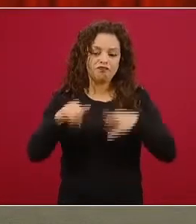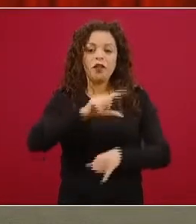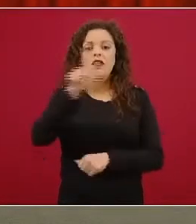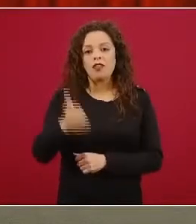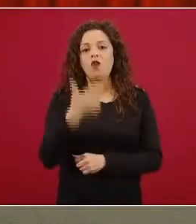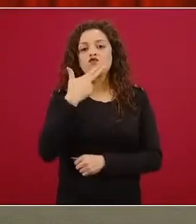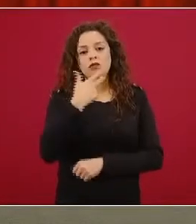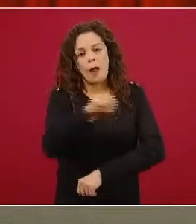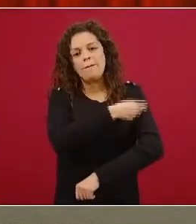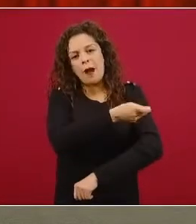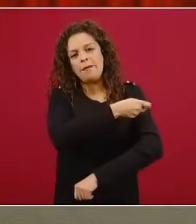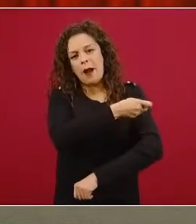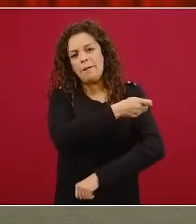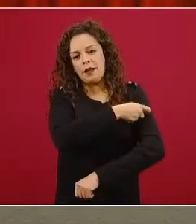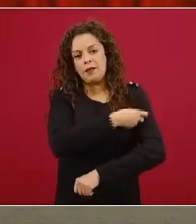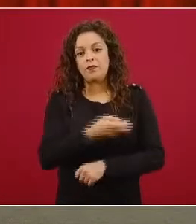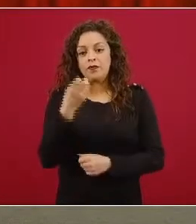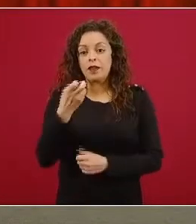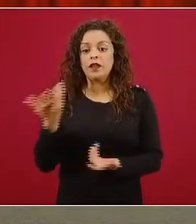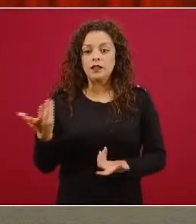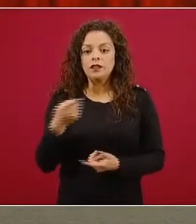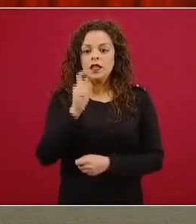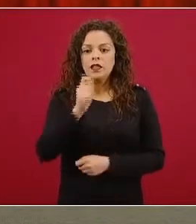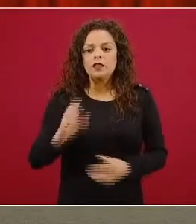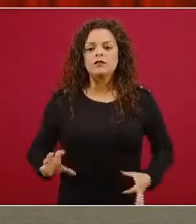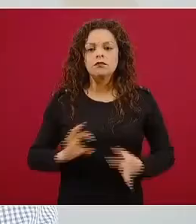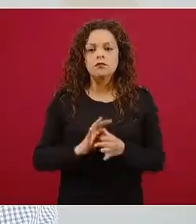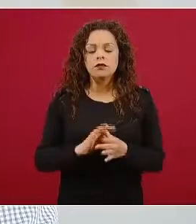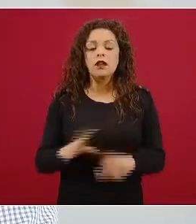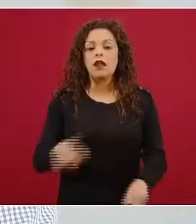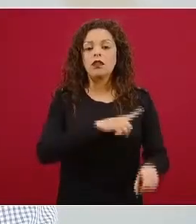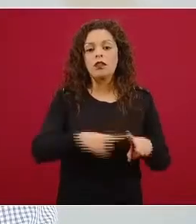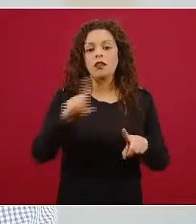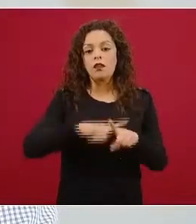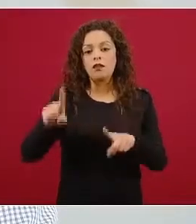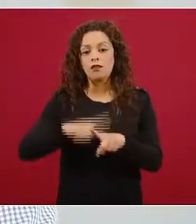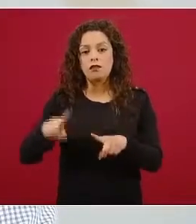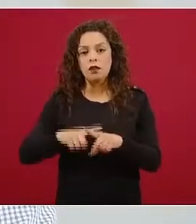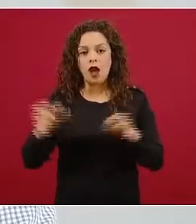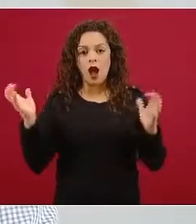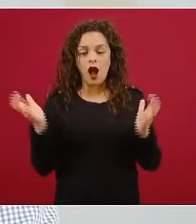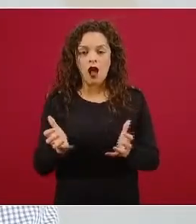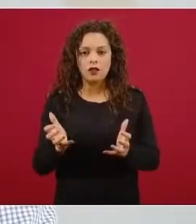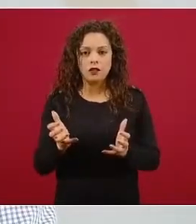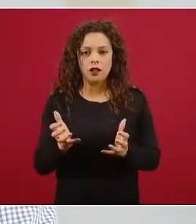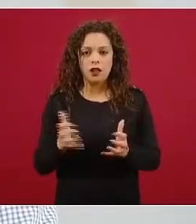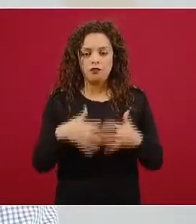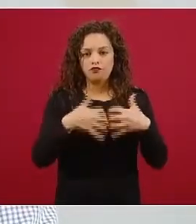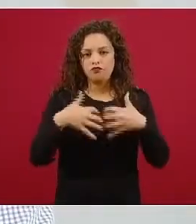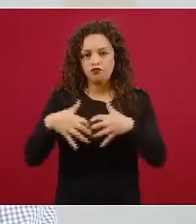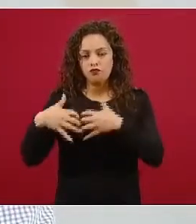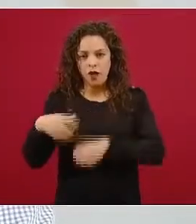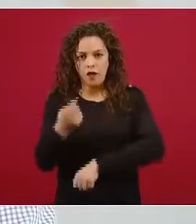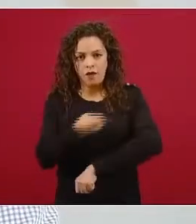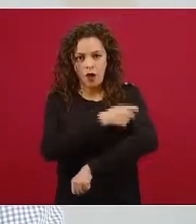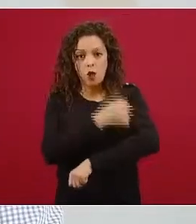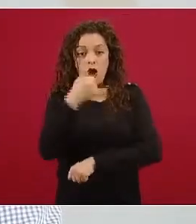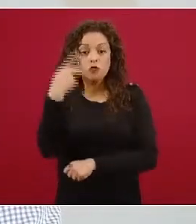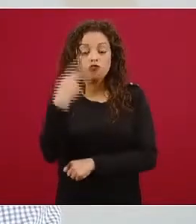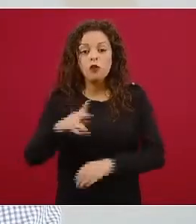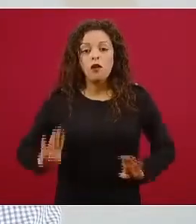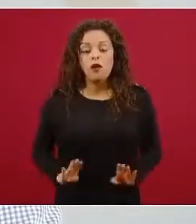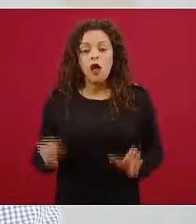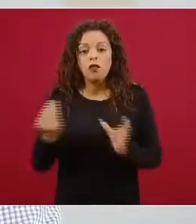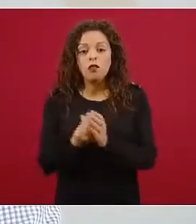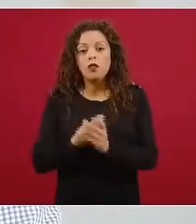veces se hablan tienen que ver precisamente con los diferentes desarrollos de vacuna y por lo tanto el tipo de mecanismo